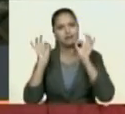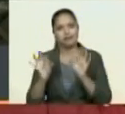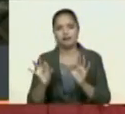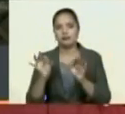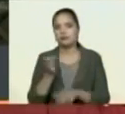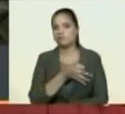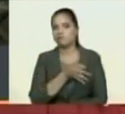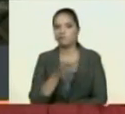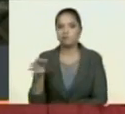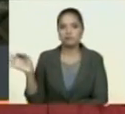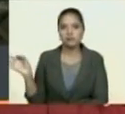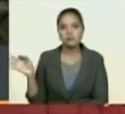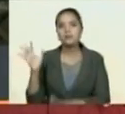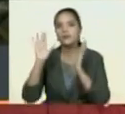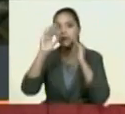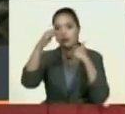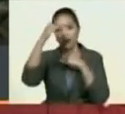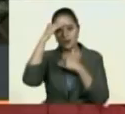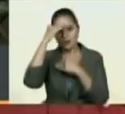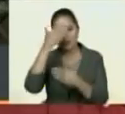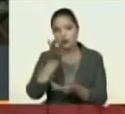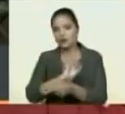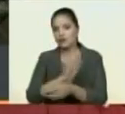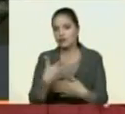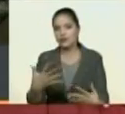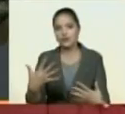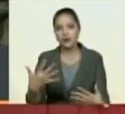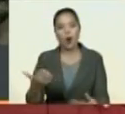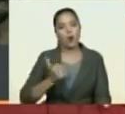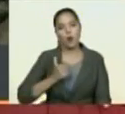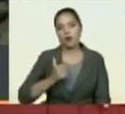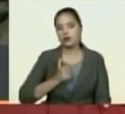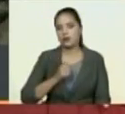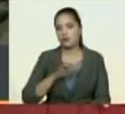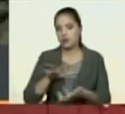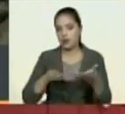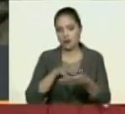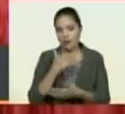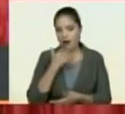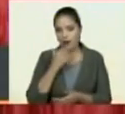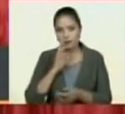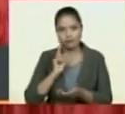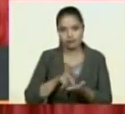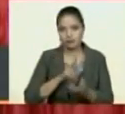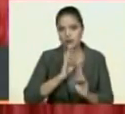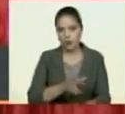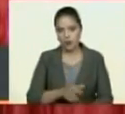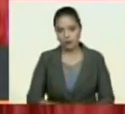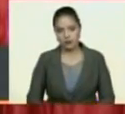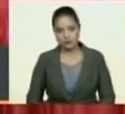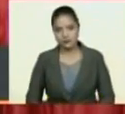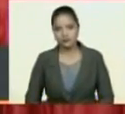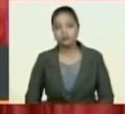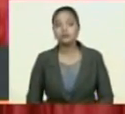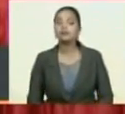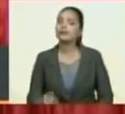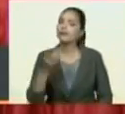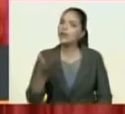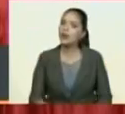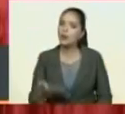efectivo de atención inmediata ante cualquier evento. También es importante